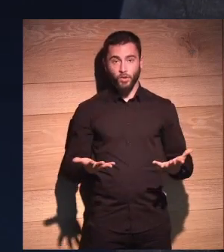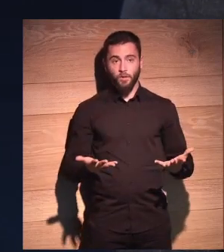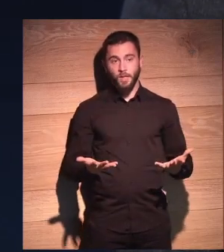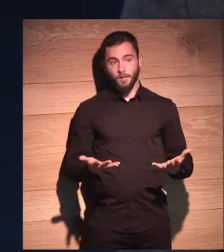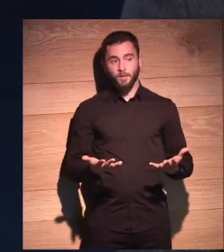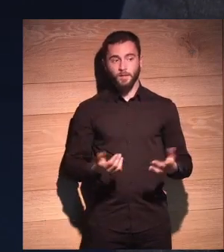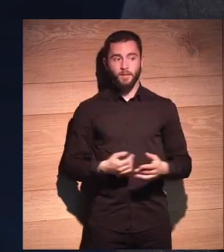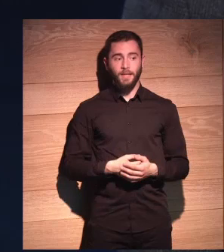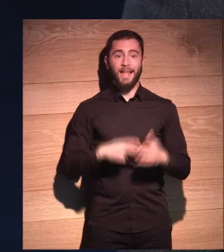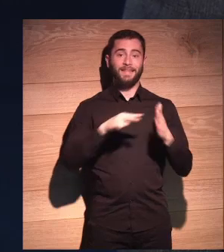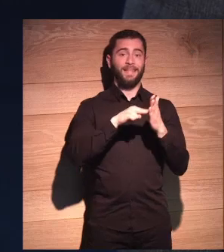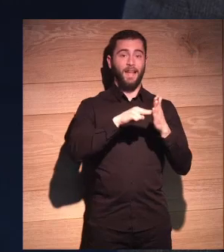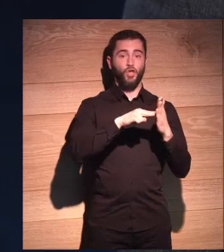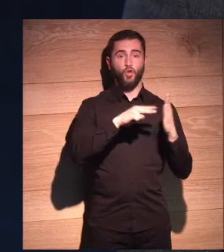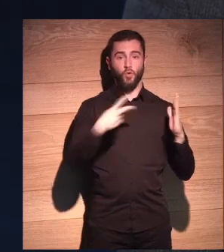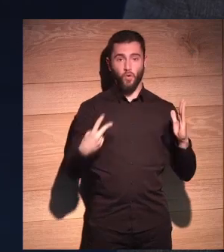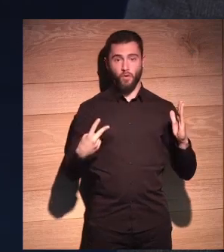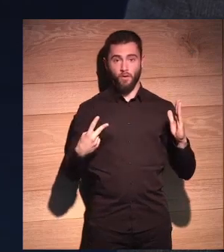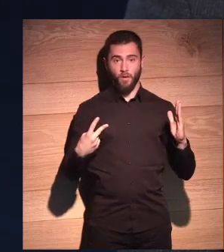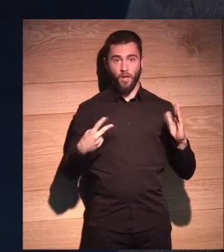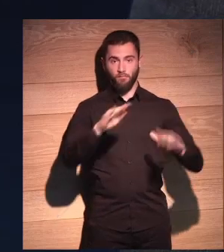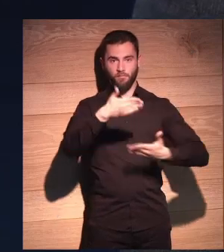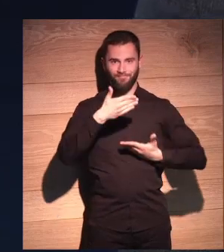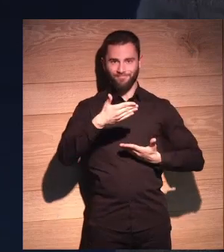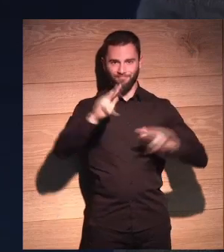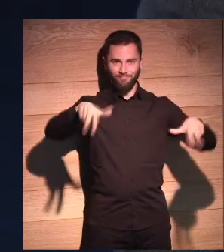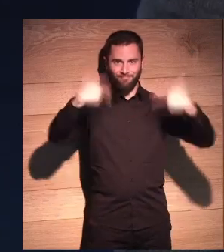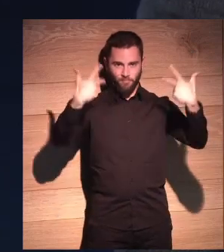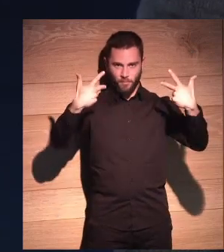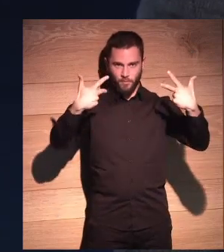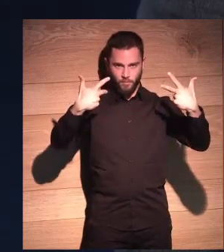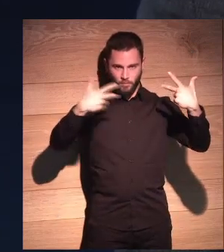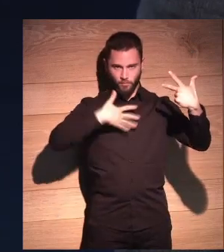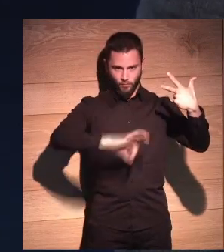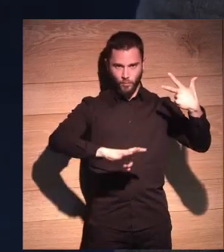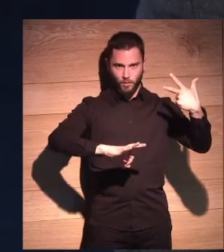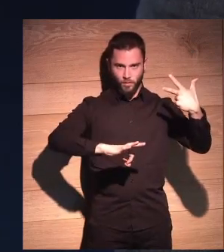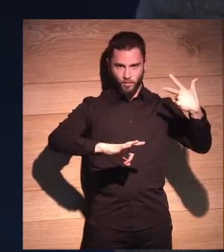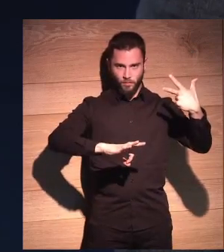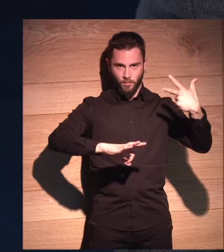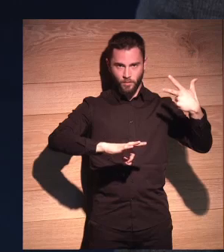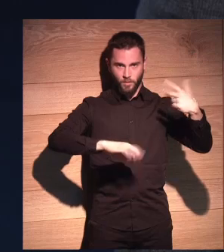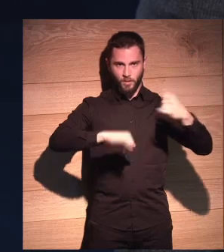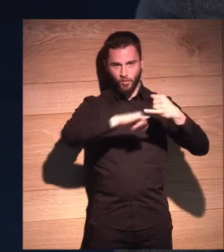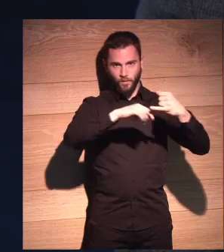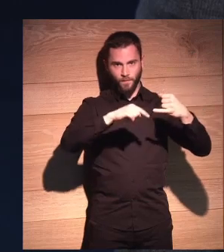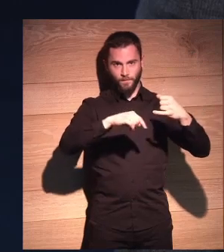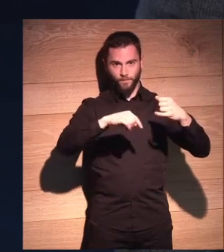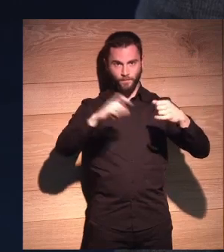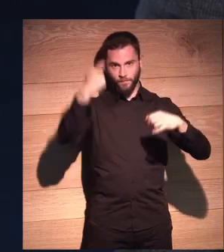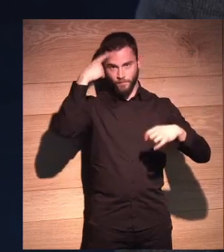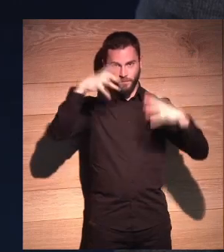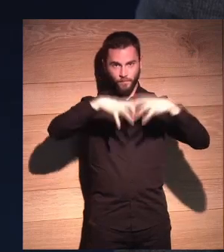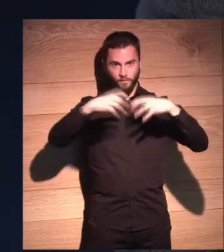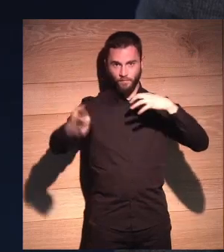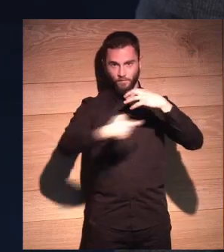Existe la tecnología ya para hacer esto, es decir, se pueden implantar circuitos que reemplacen.